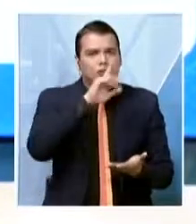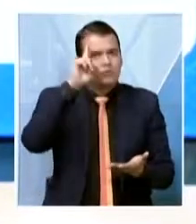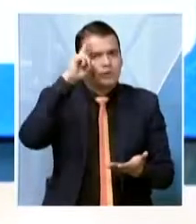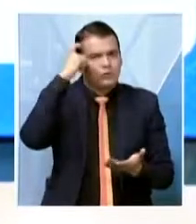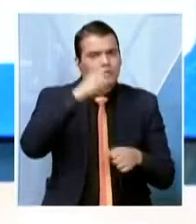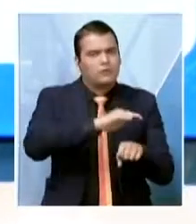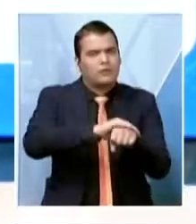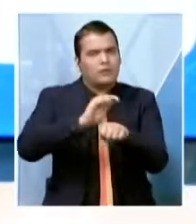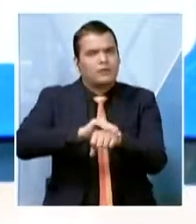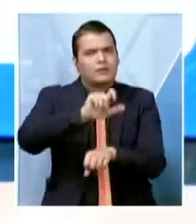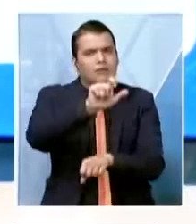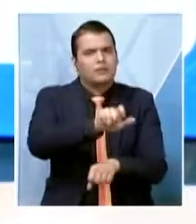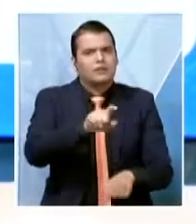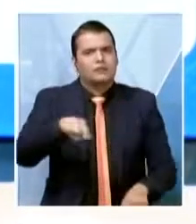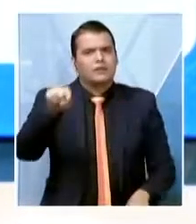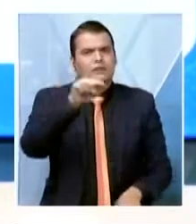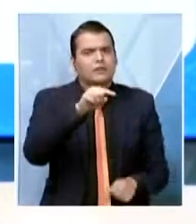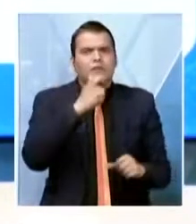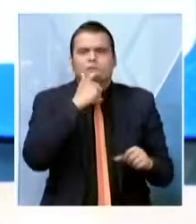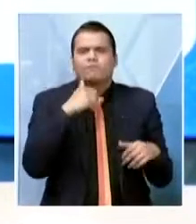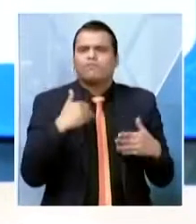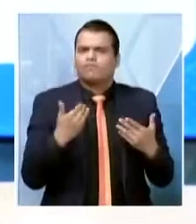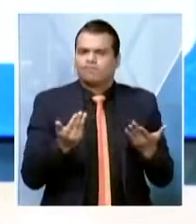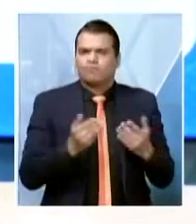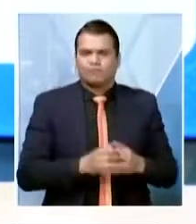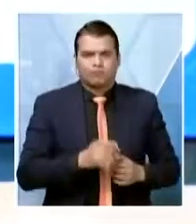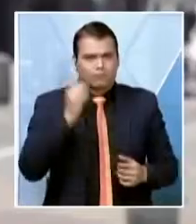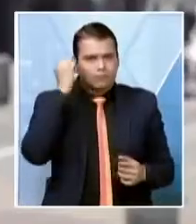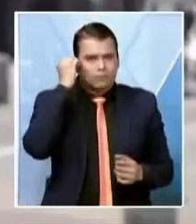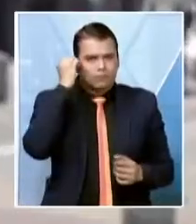nacional a los ciudadanos que presentan este tipo de patologías.